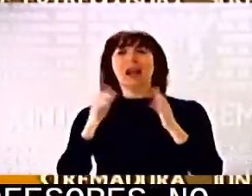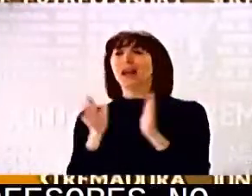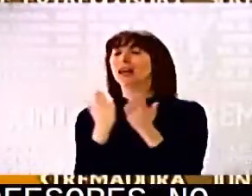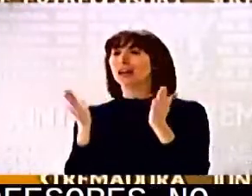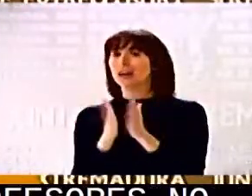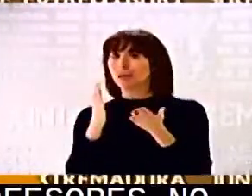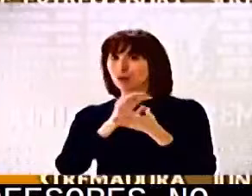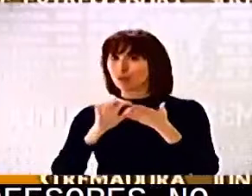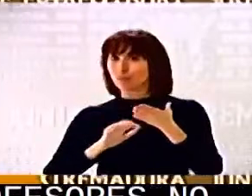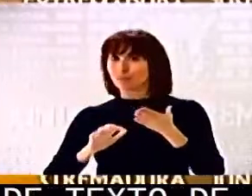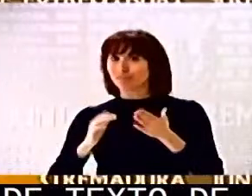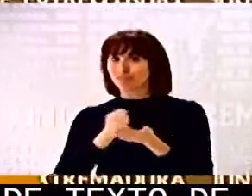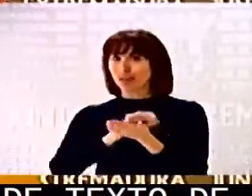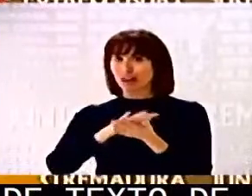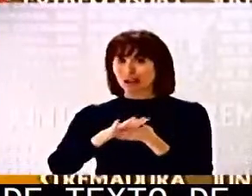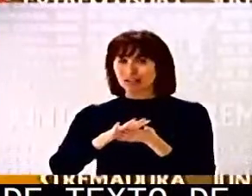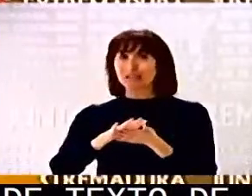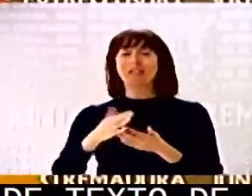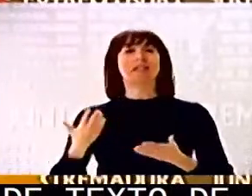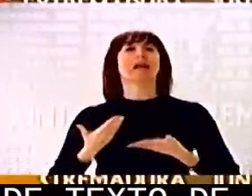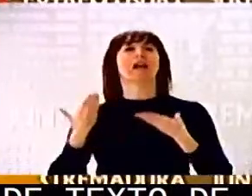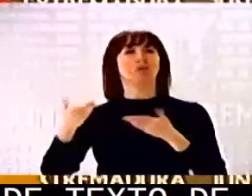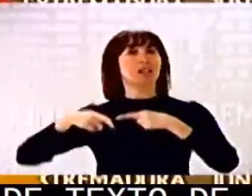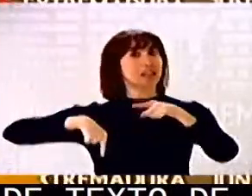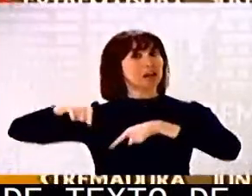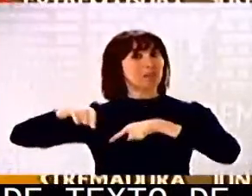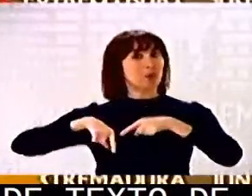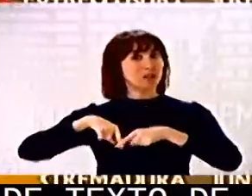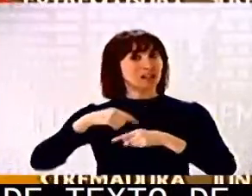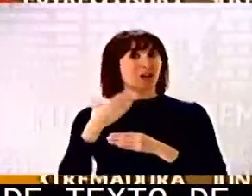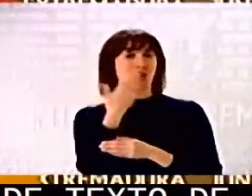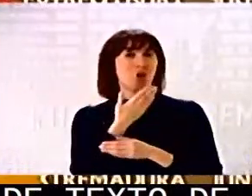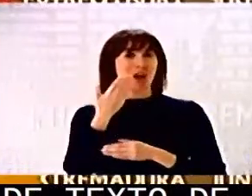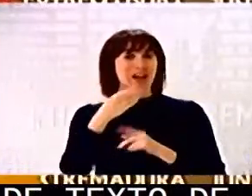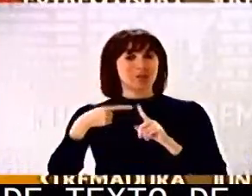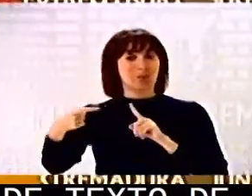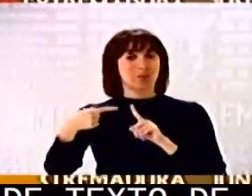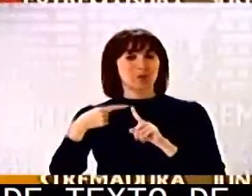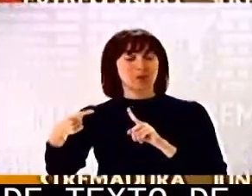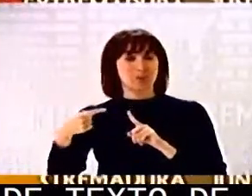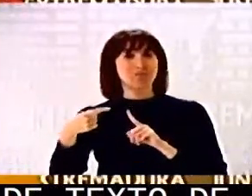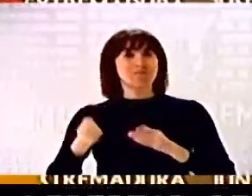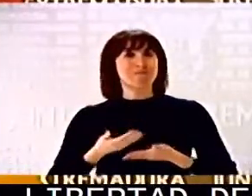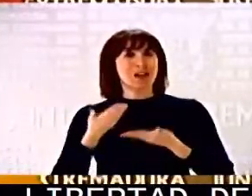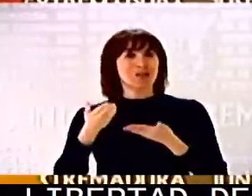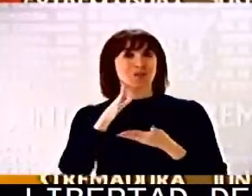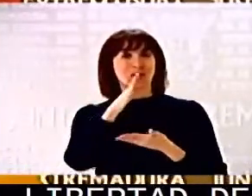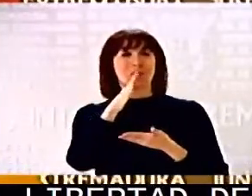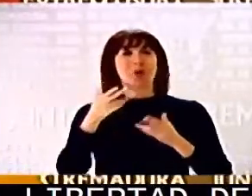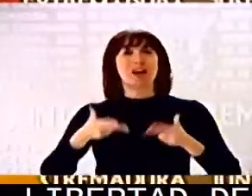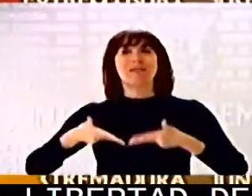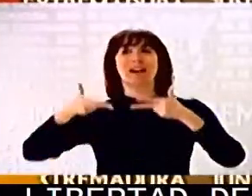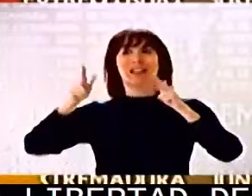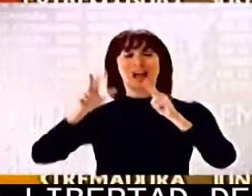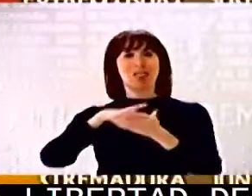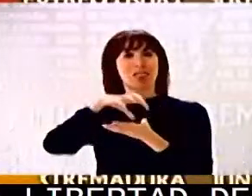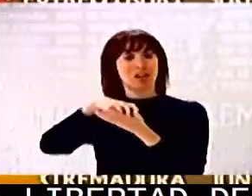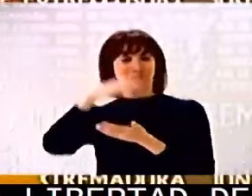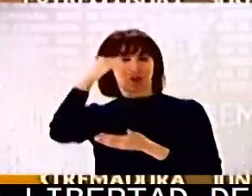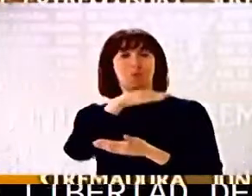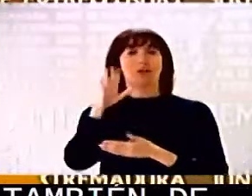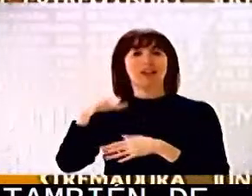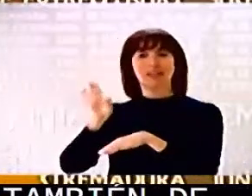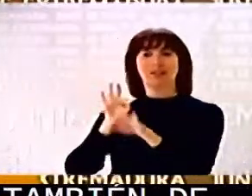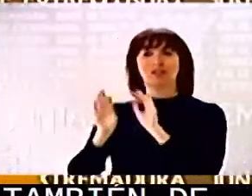texto, de las ayudas al transporte escolar, de la libertad de elección de centro de los padres, sino también de tener